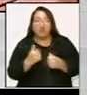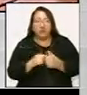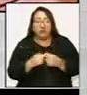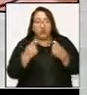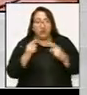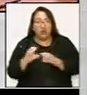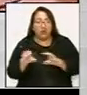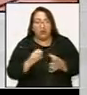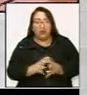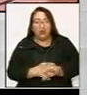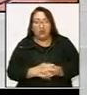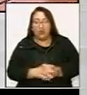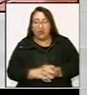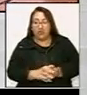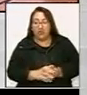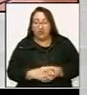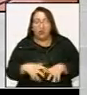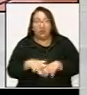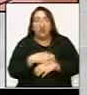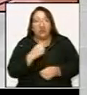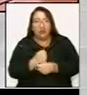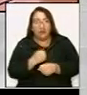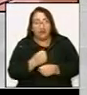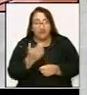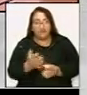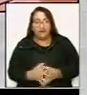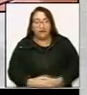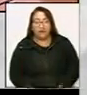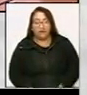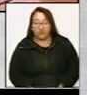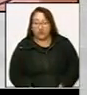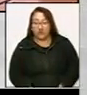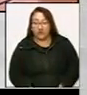decisiones realizadas durante su gestión